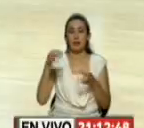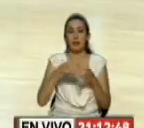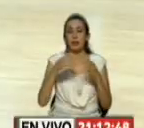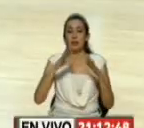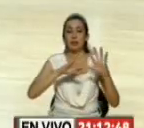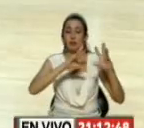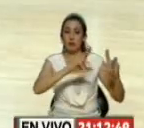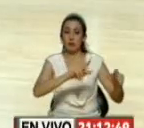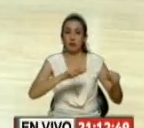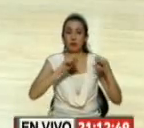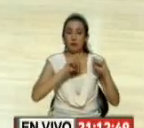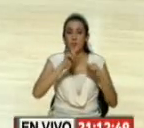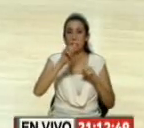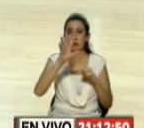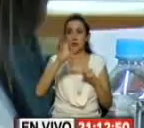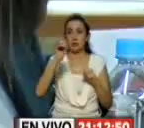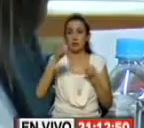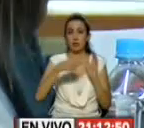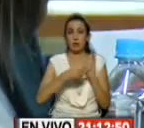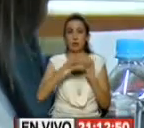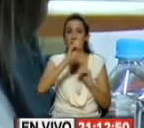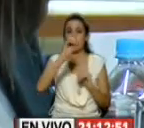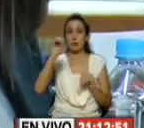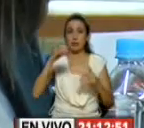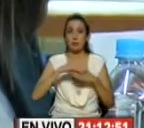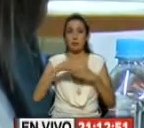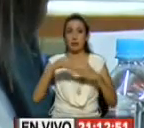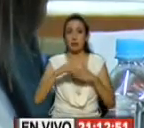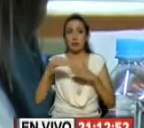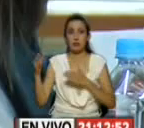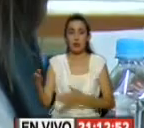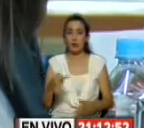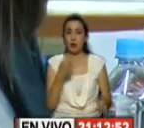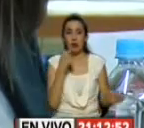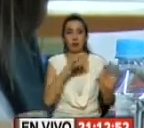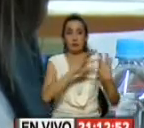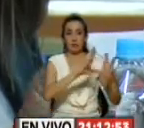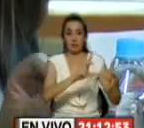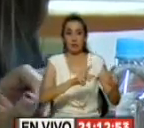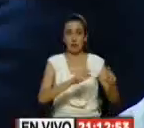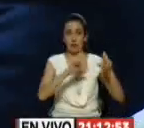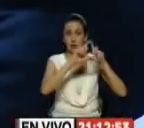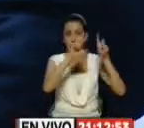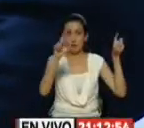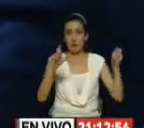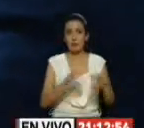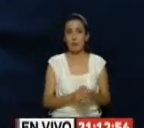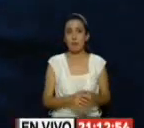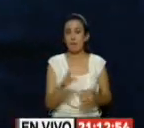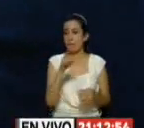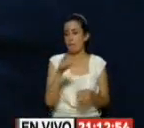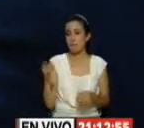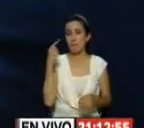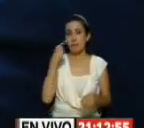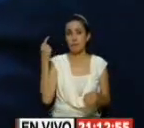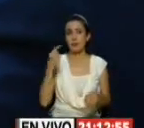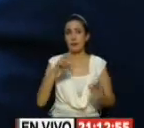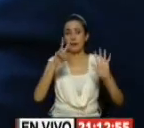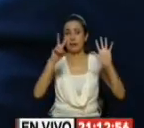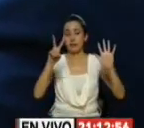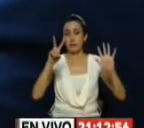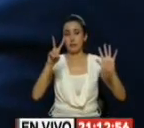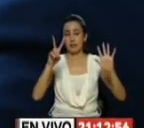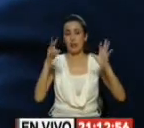al Estado de más de $250,000, detalló la fiscal general subrogante Ruth Palacios. Su tesis se sustentó en 7